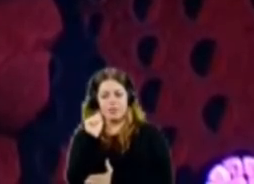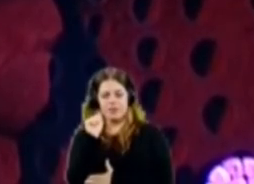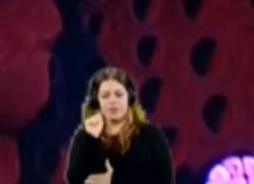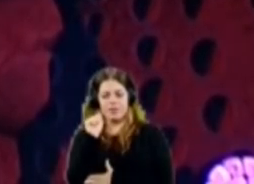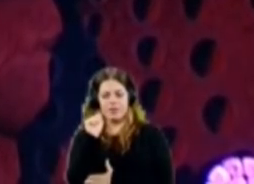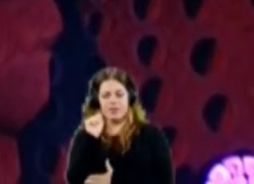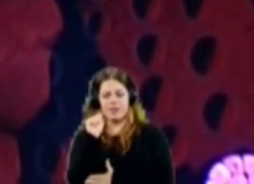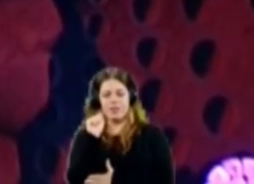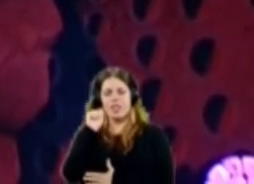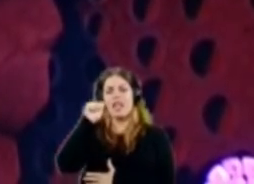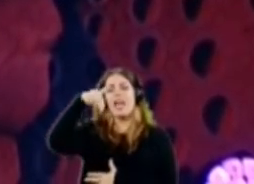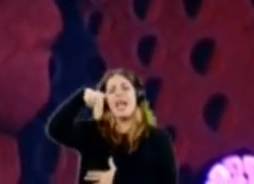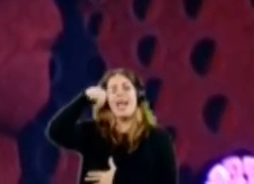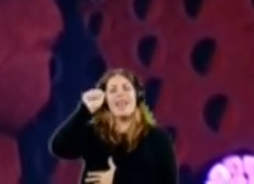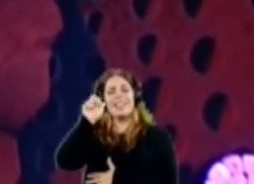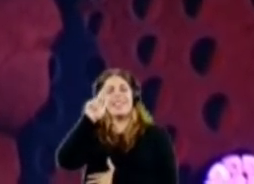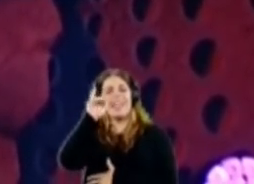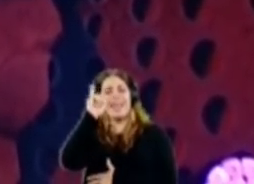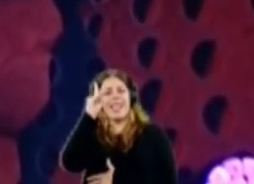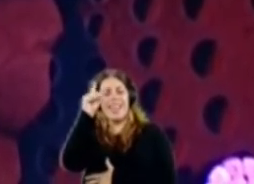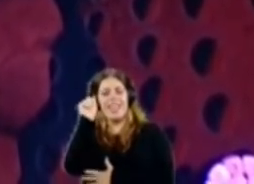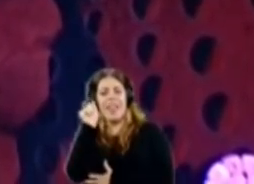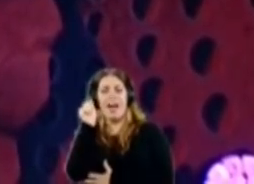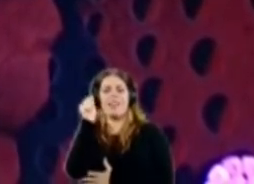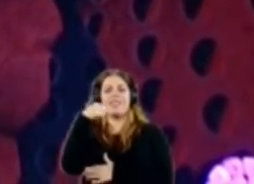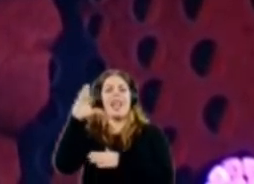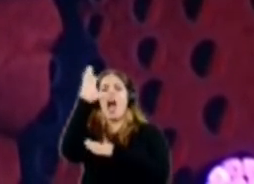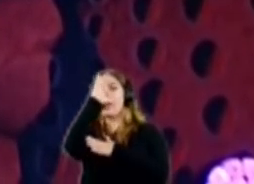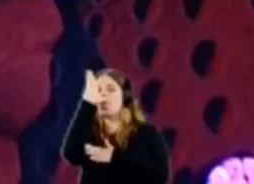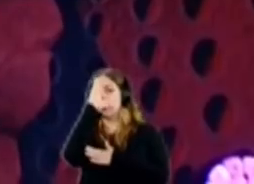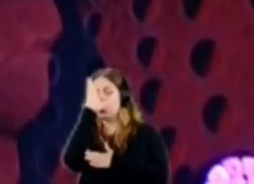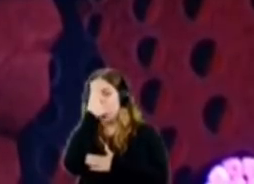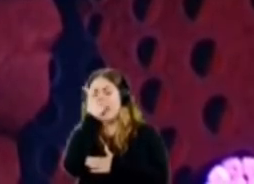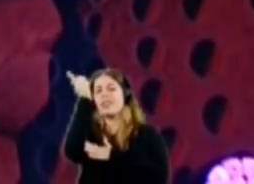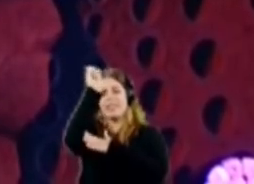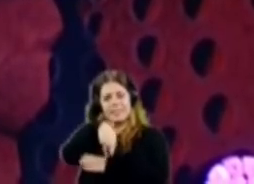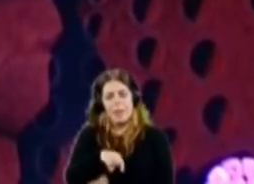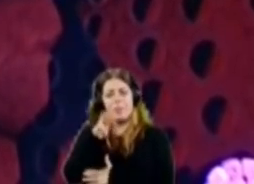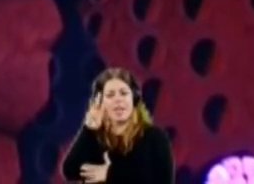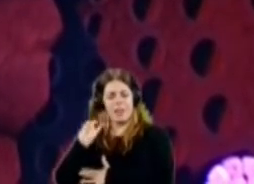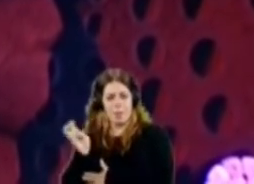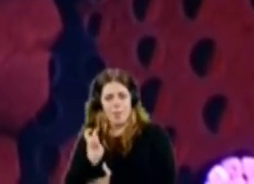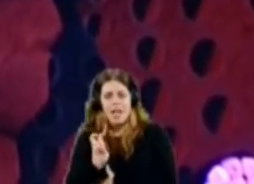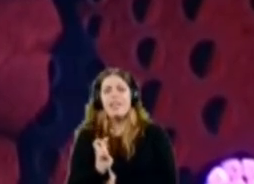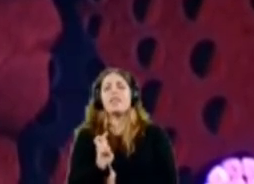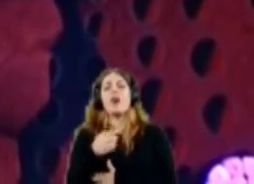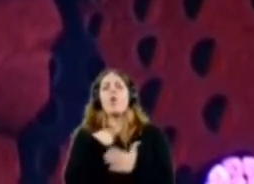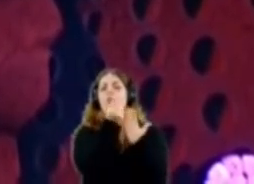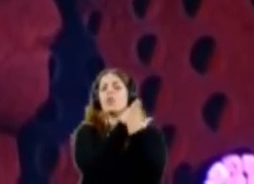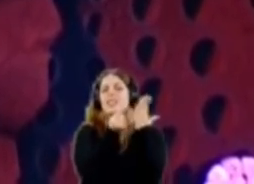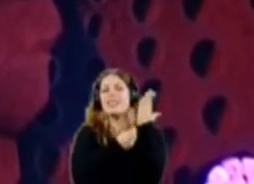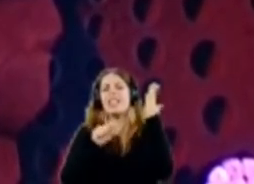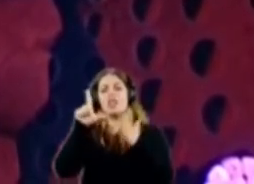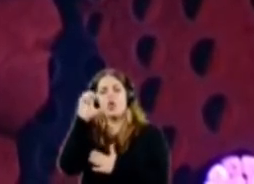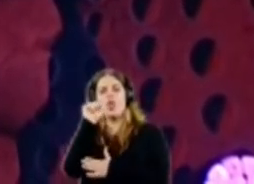Nereida Launa de Neptuno y también Héctor Pérez Peña con un diseño de Loida González Montenegro y alumnos de